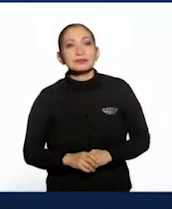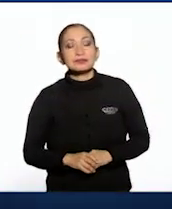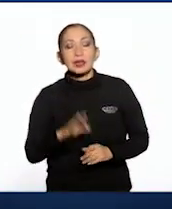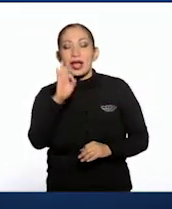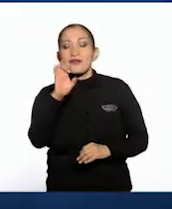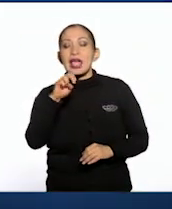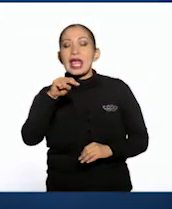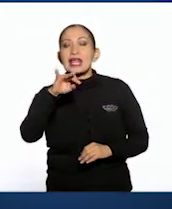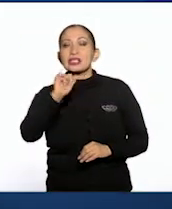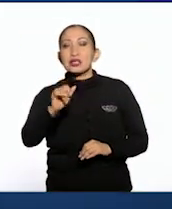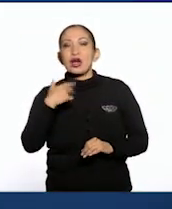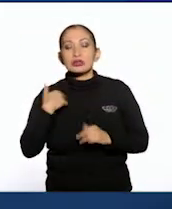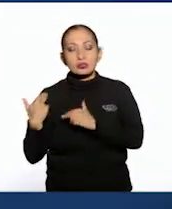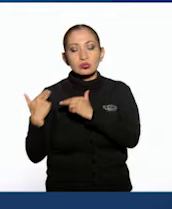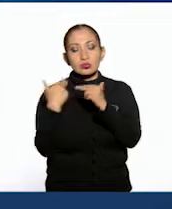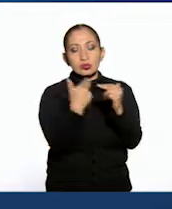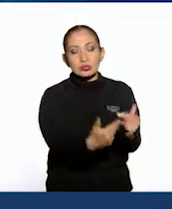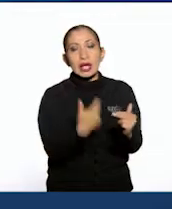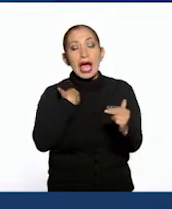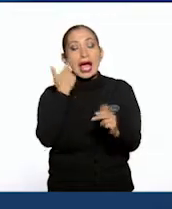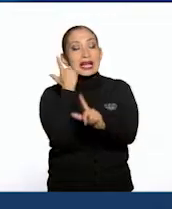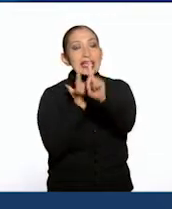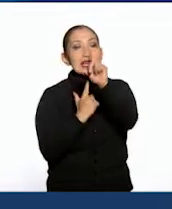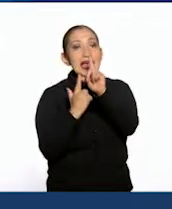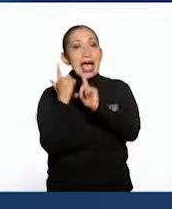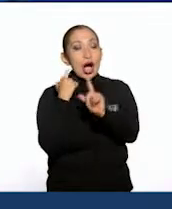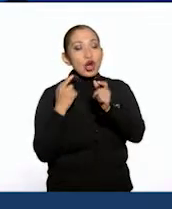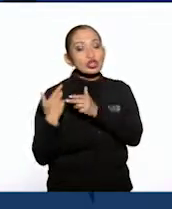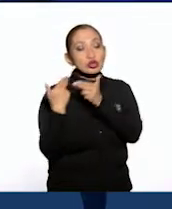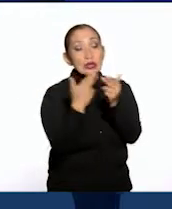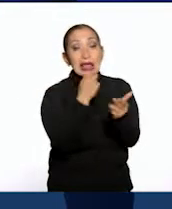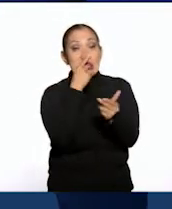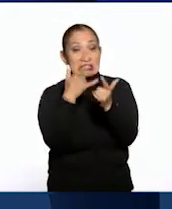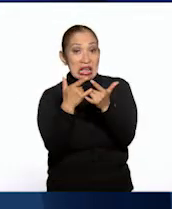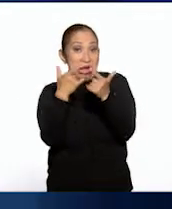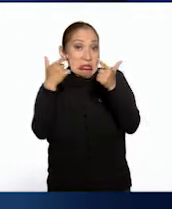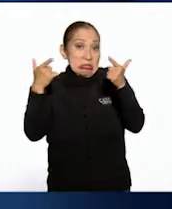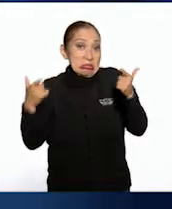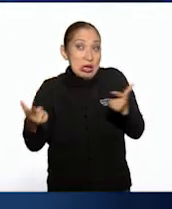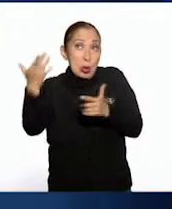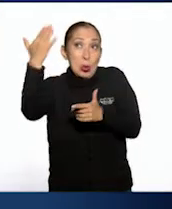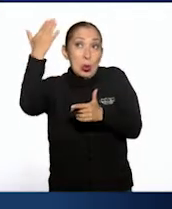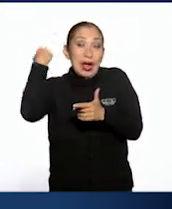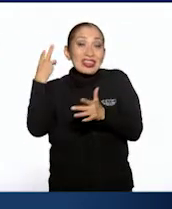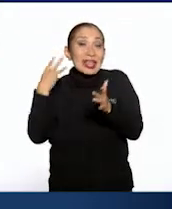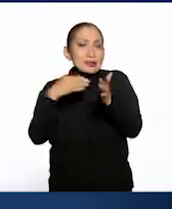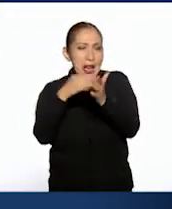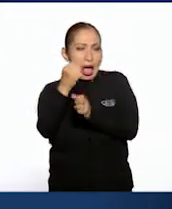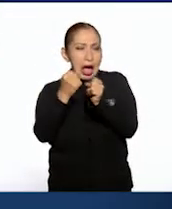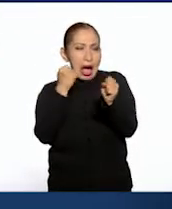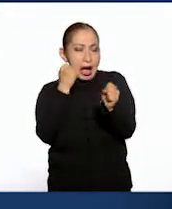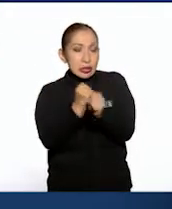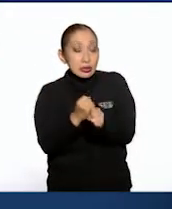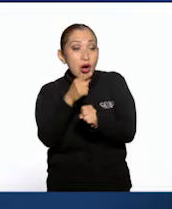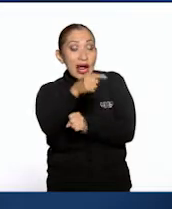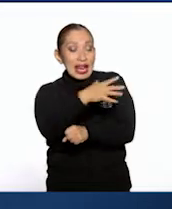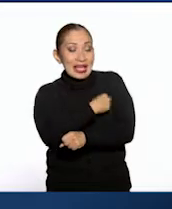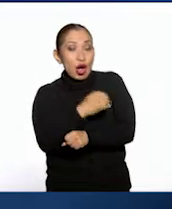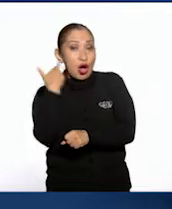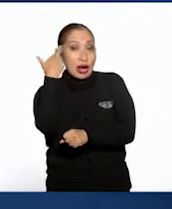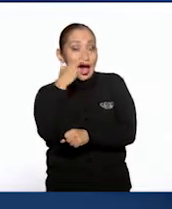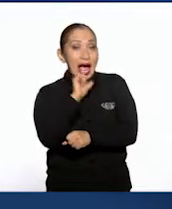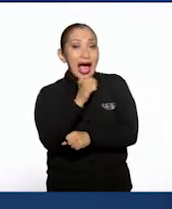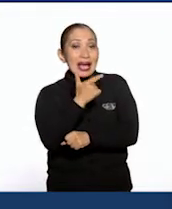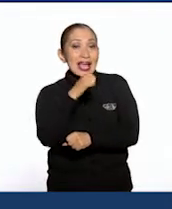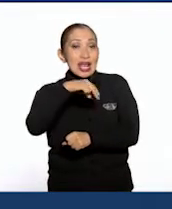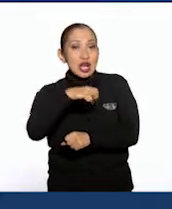Los fenicios legaron su alfabeto a los griegos. La leyenda dice que hace unos 3000 años, el hijo del rey